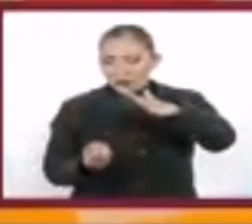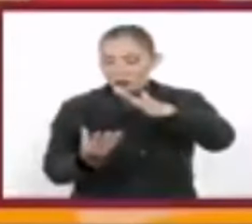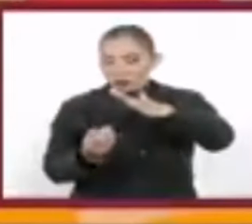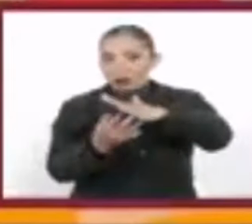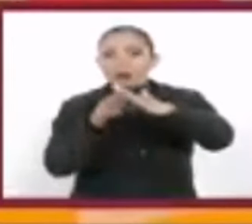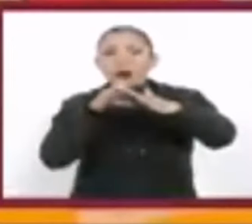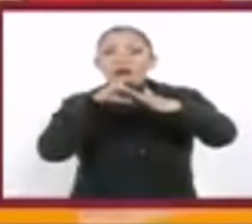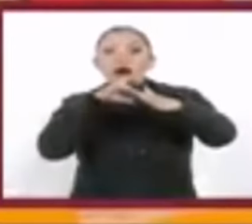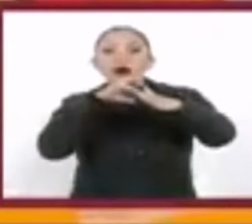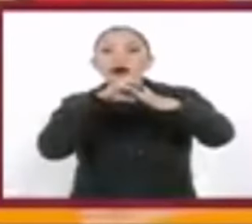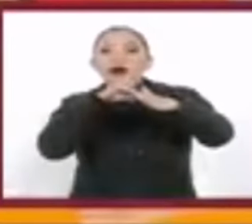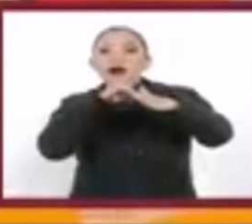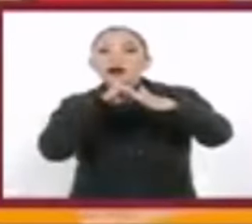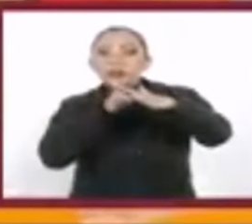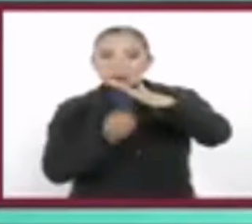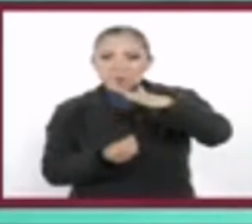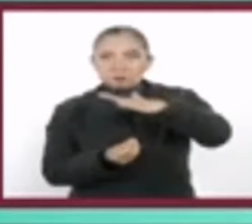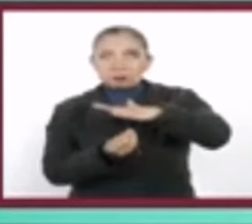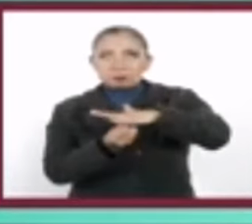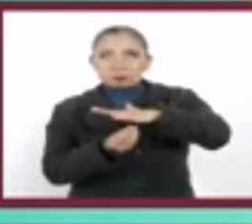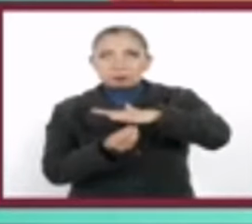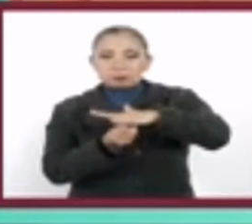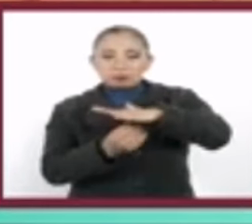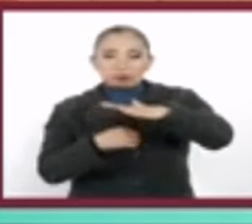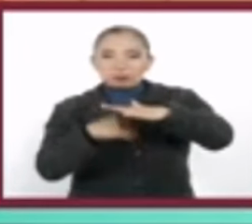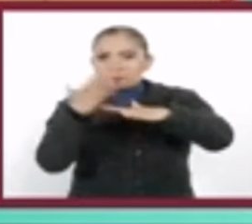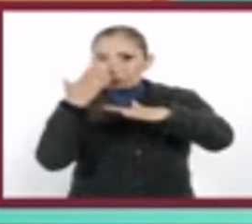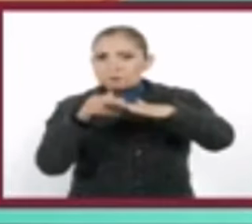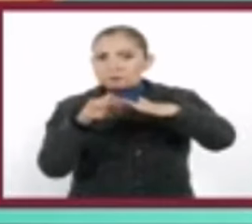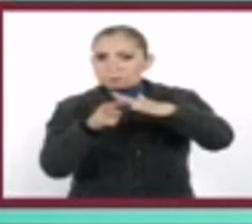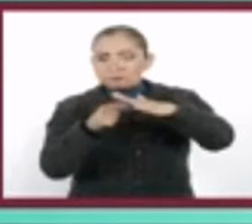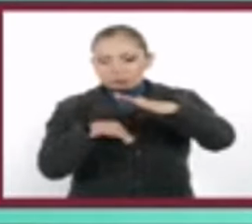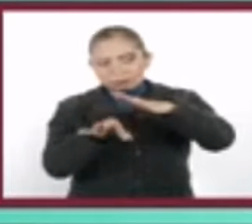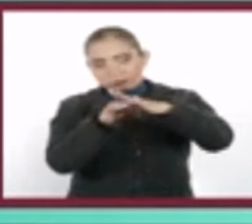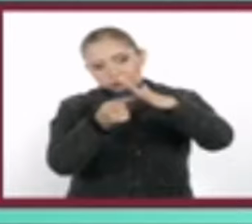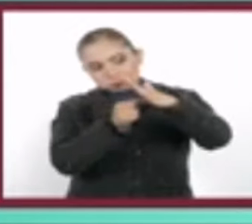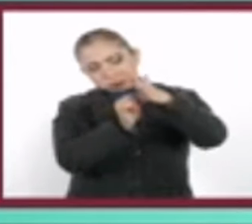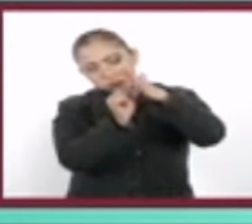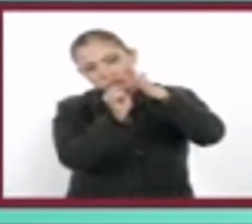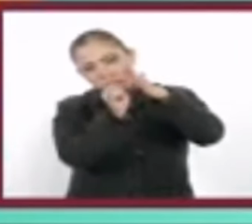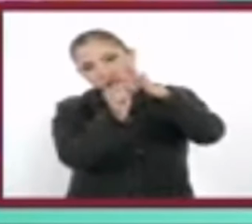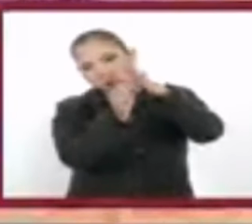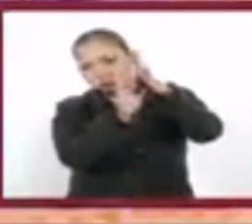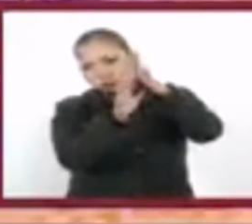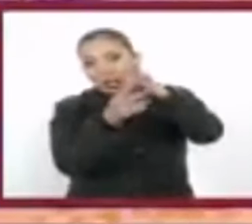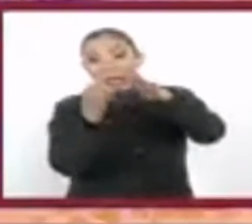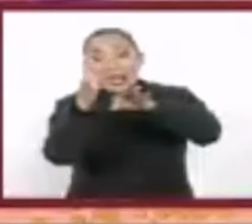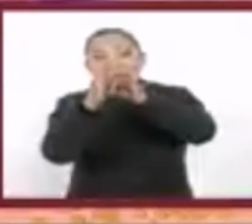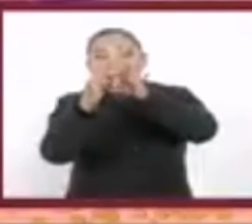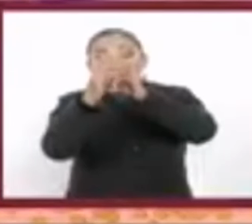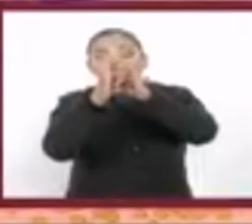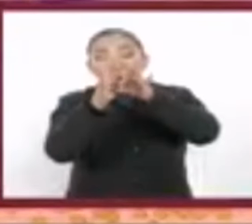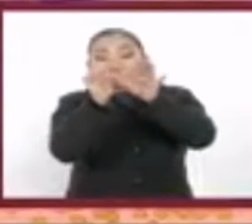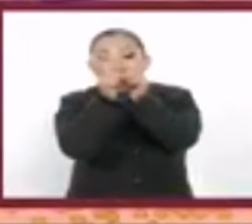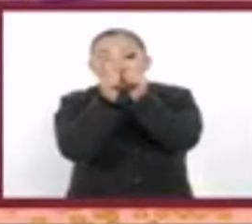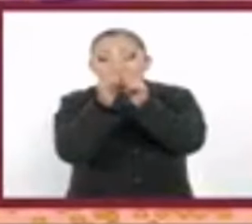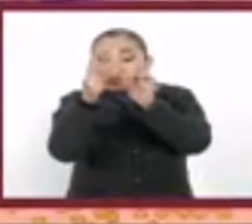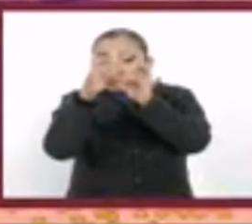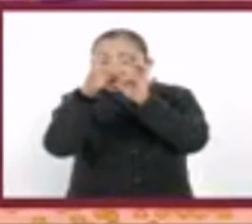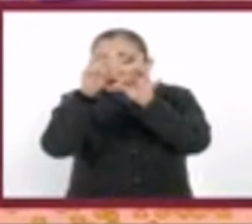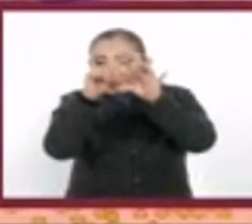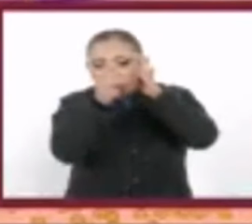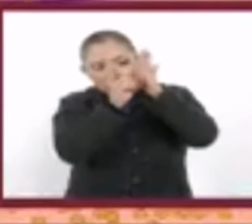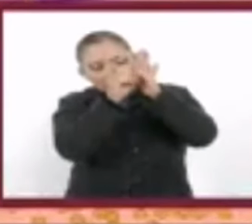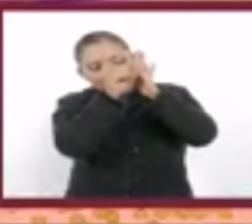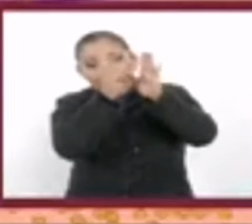la sensación de calor de un objeto. Has de saber que dichos receptores están constituidos por células o grupos de células